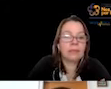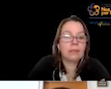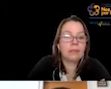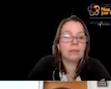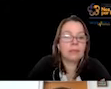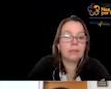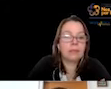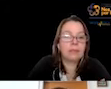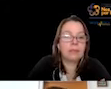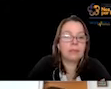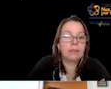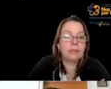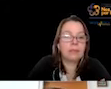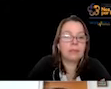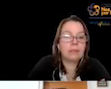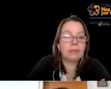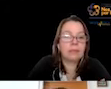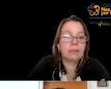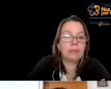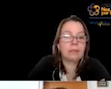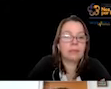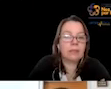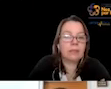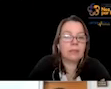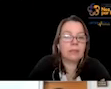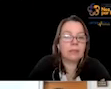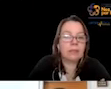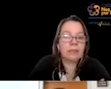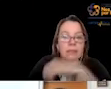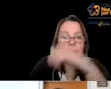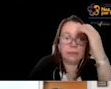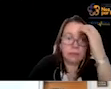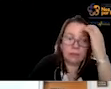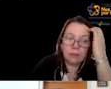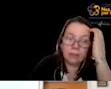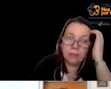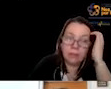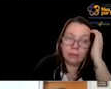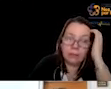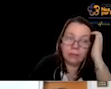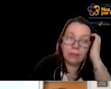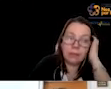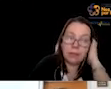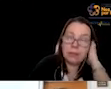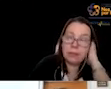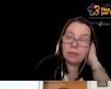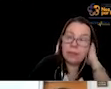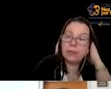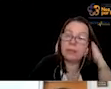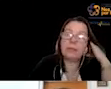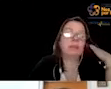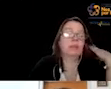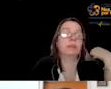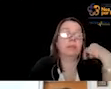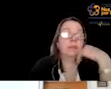son calóricos, los frutos secos son calóricos, entonces por eso hay que lograr un equilibrio, un balance, pero un puñadito de frutos secos al día sería una